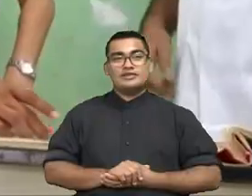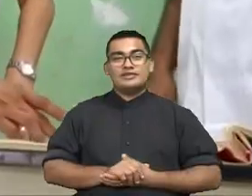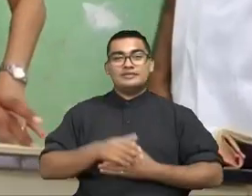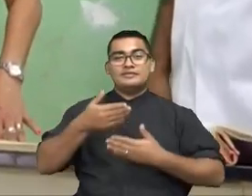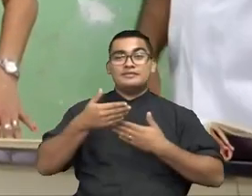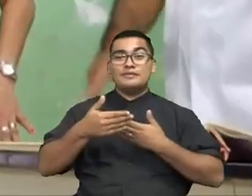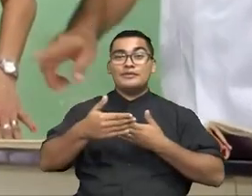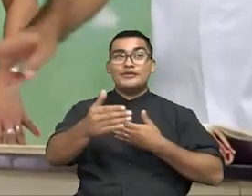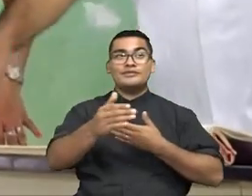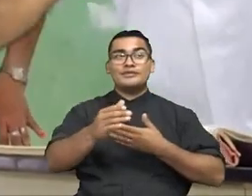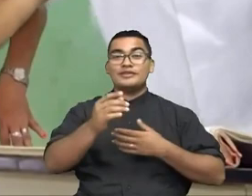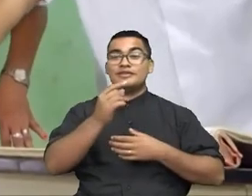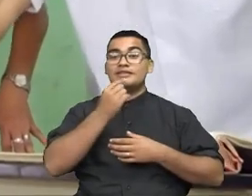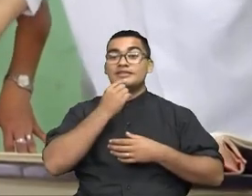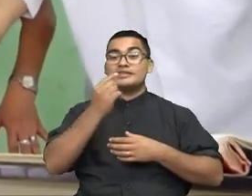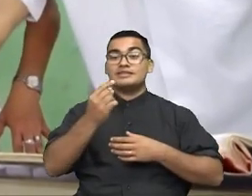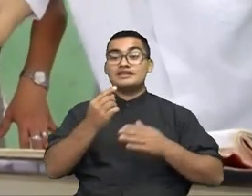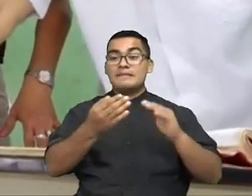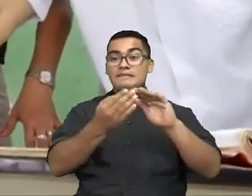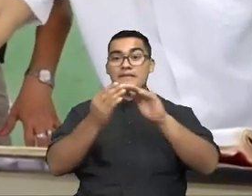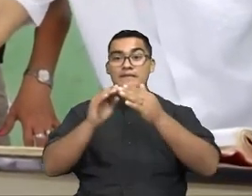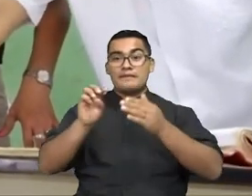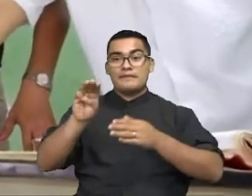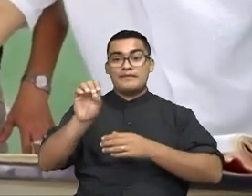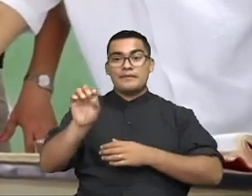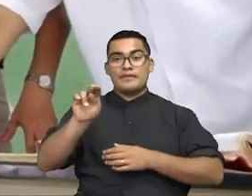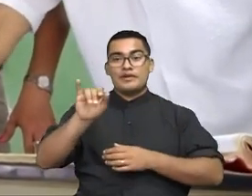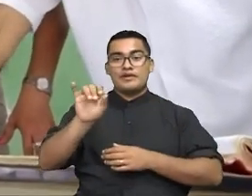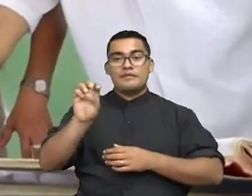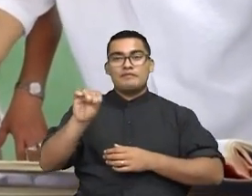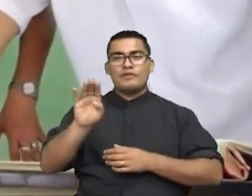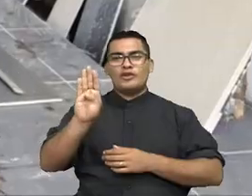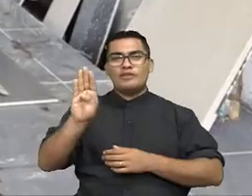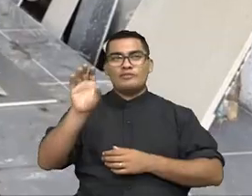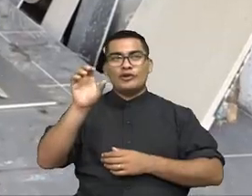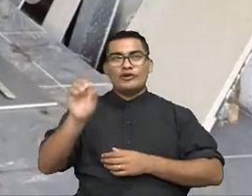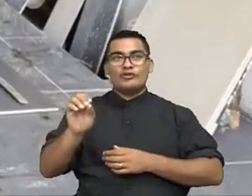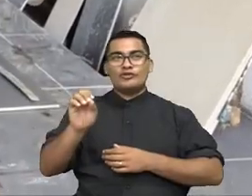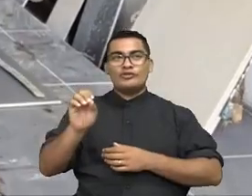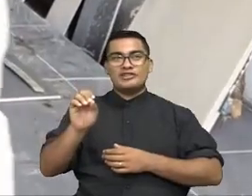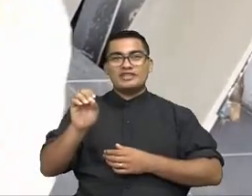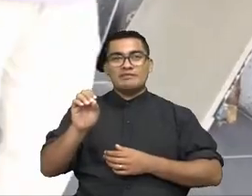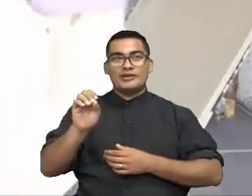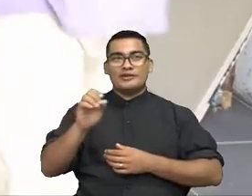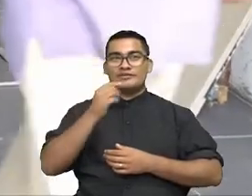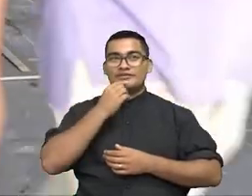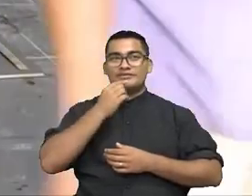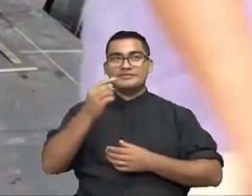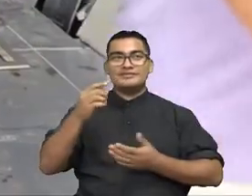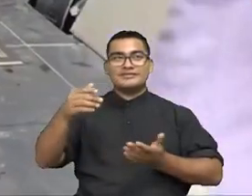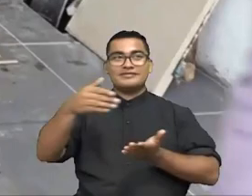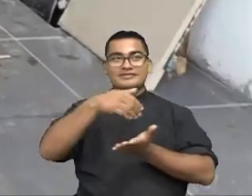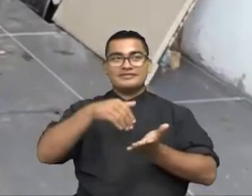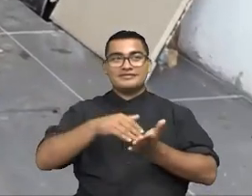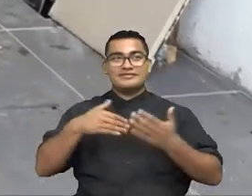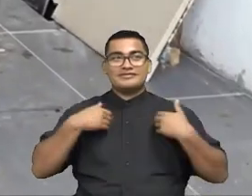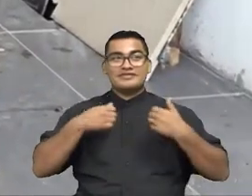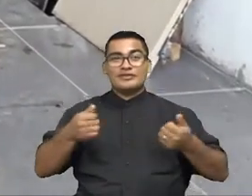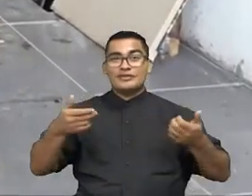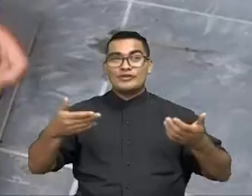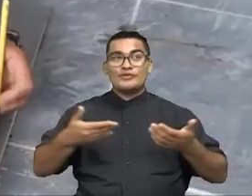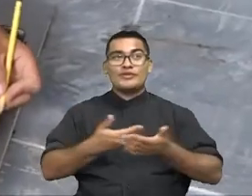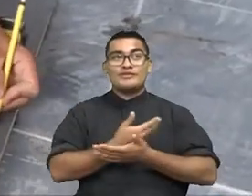Próximamente, la comunidad indígena de Monimbó recibirá la inauguración del proyecto de rehabilitación del centro de salud, ya que los trabajos